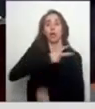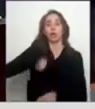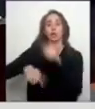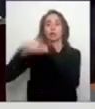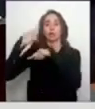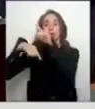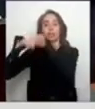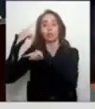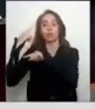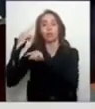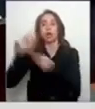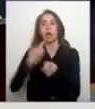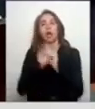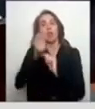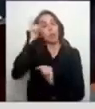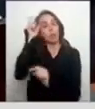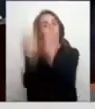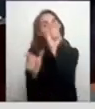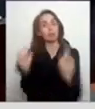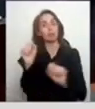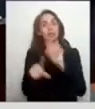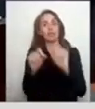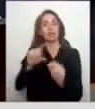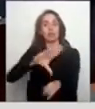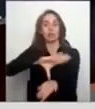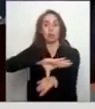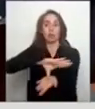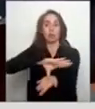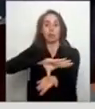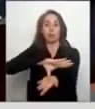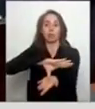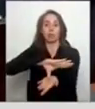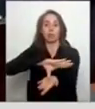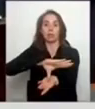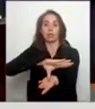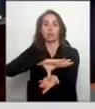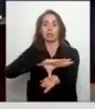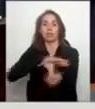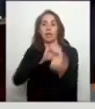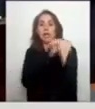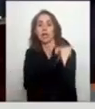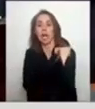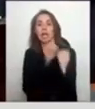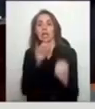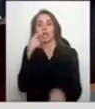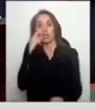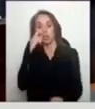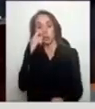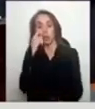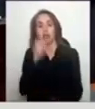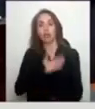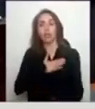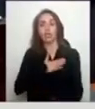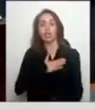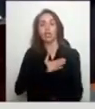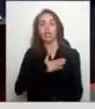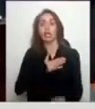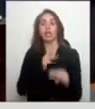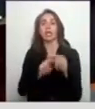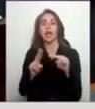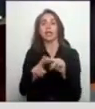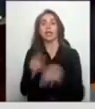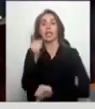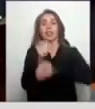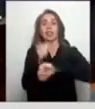demonizar aquellos que defendieron a un país de la carga inhumana de quienes pretendieron instalar una tiranía y